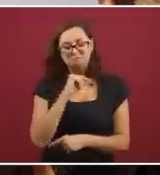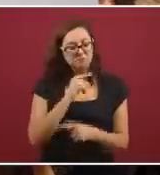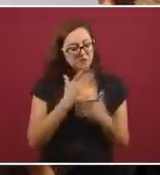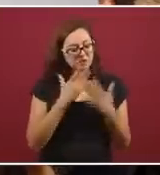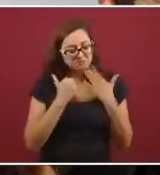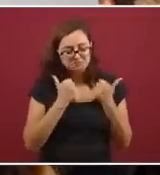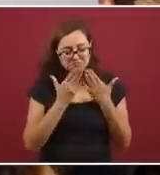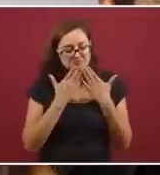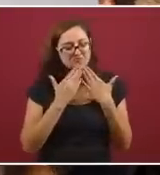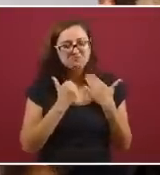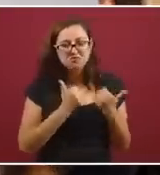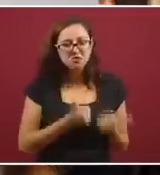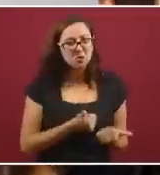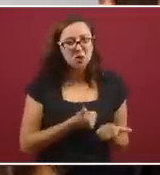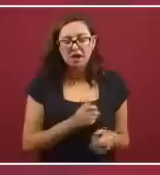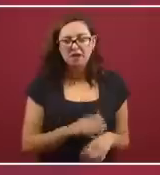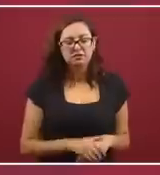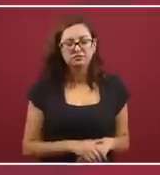ejército